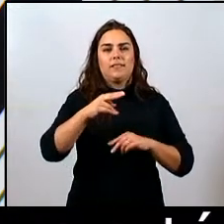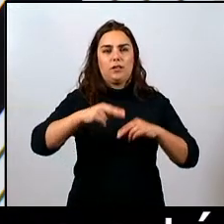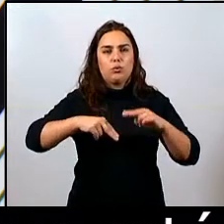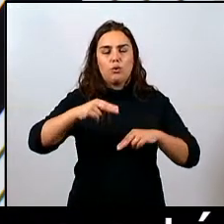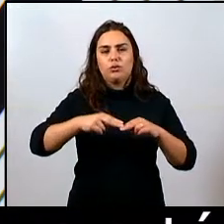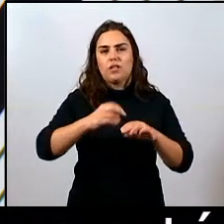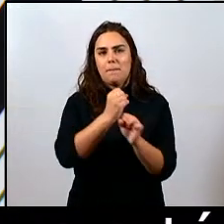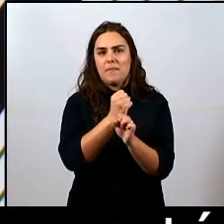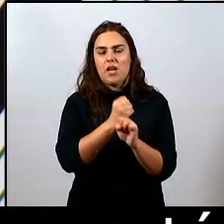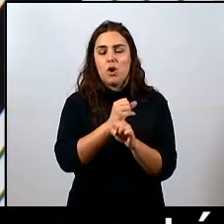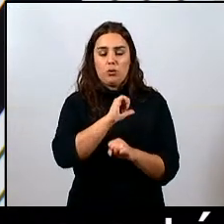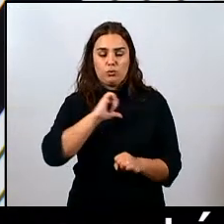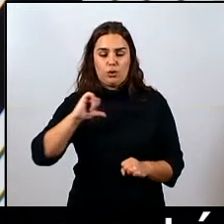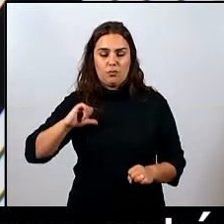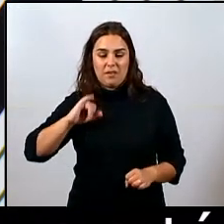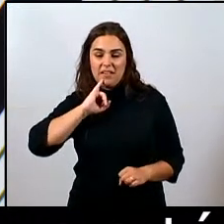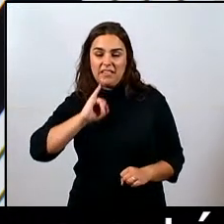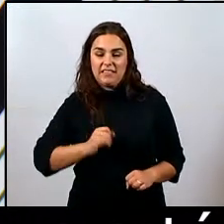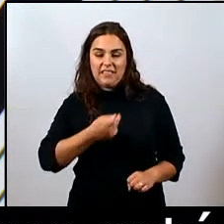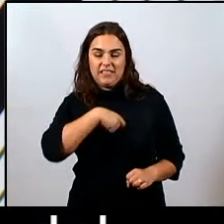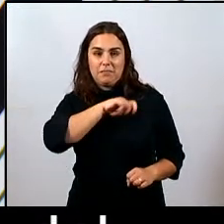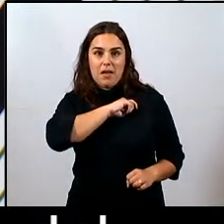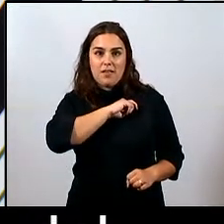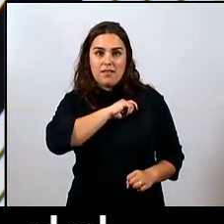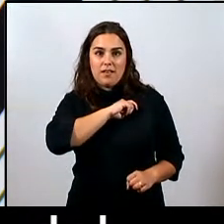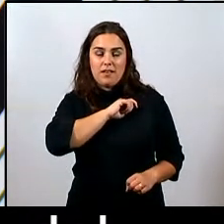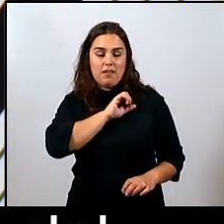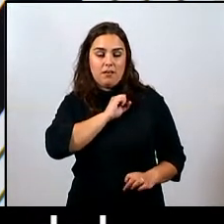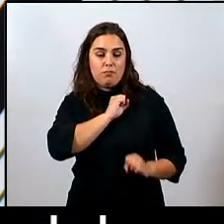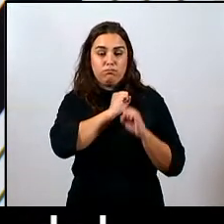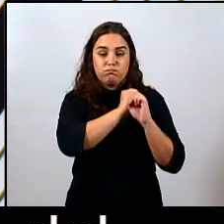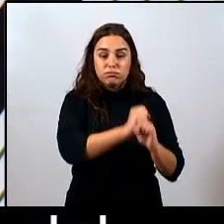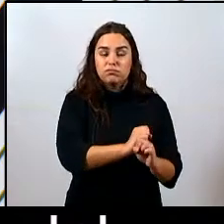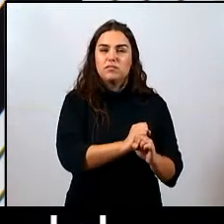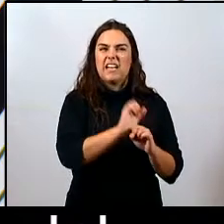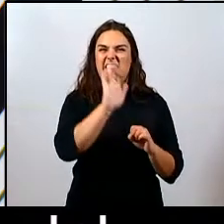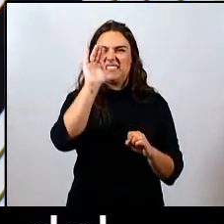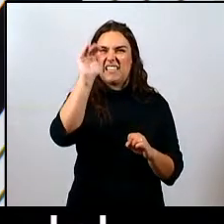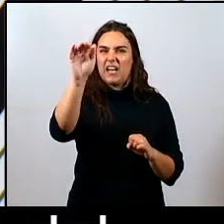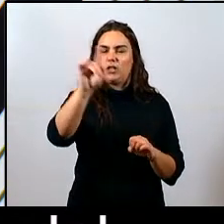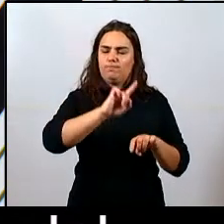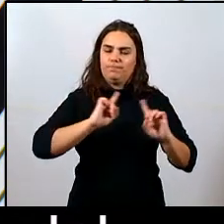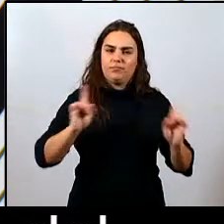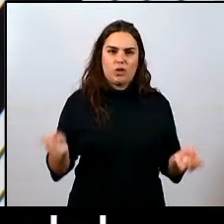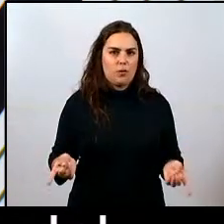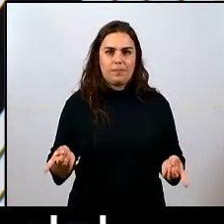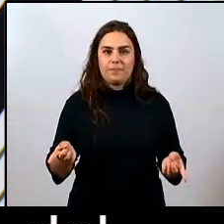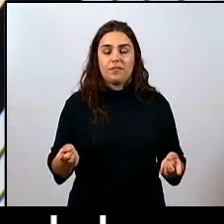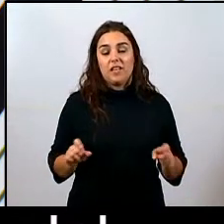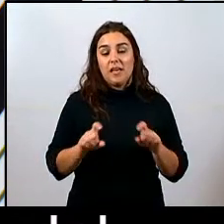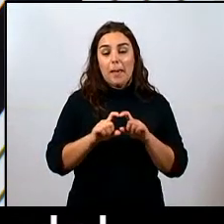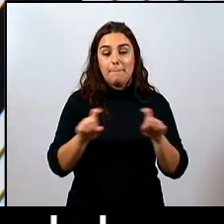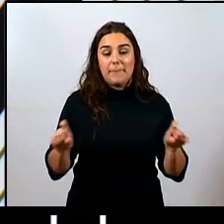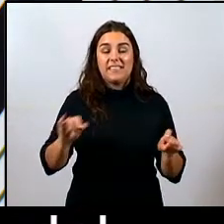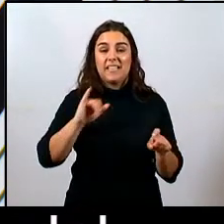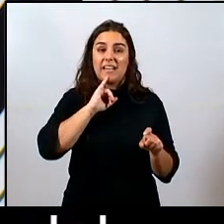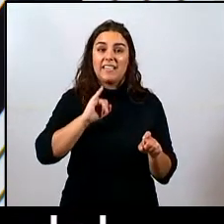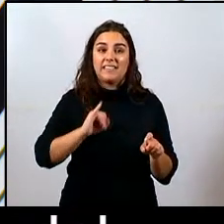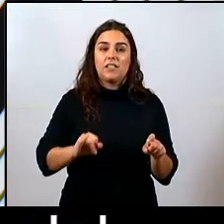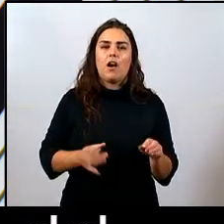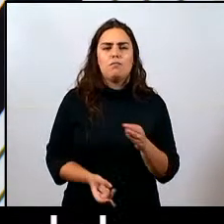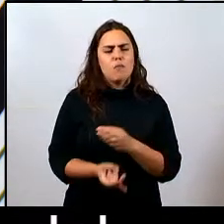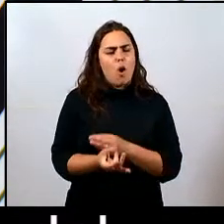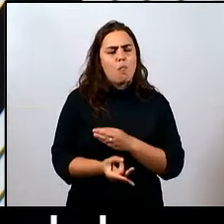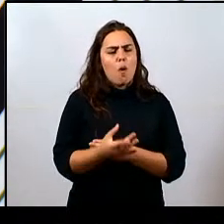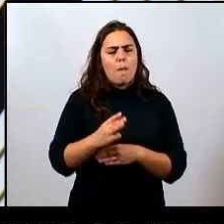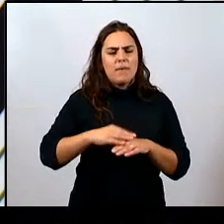la autonomía energética de España, que no nos haga rehenes de potencias extranjeras y que no ponga a las empresas energéticas en el disparadero para